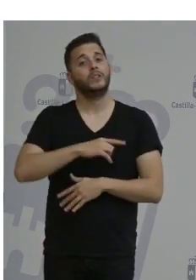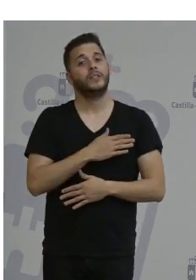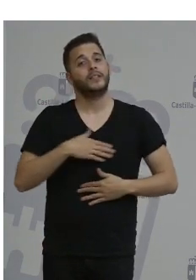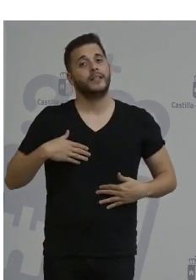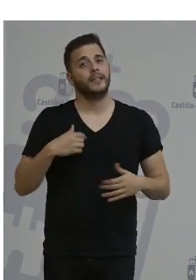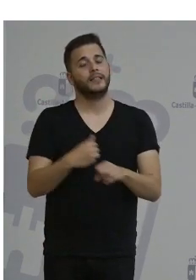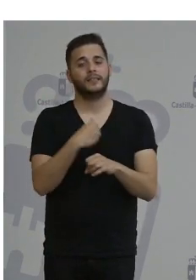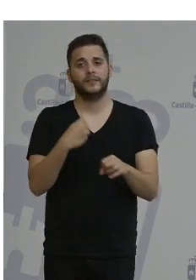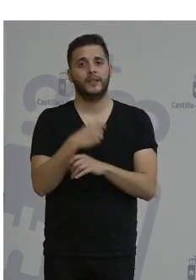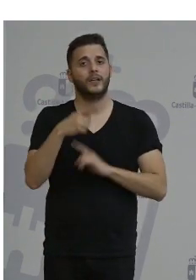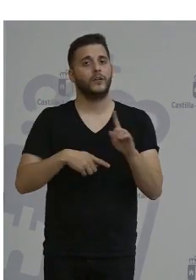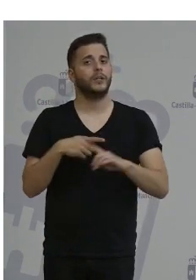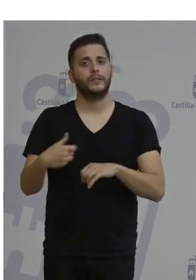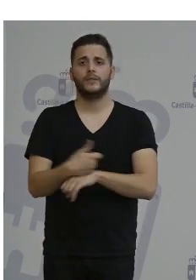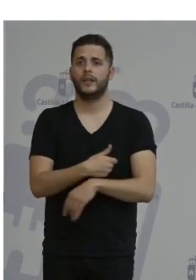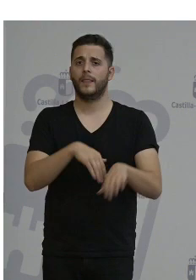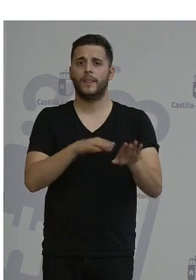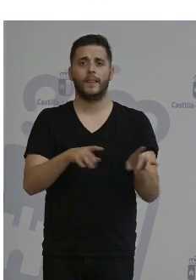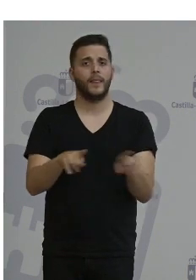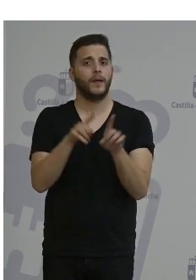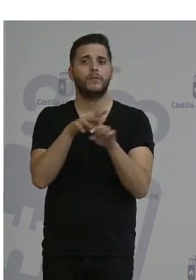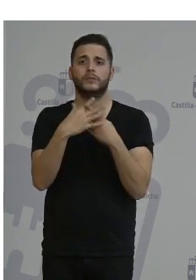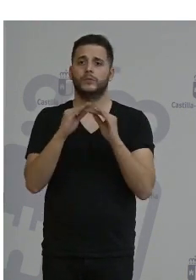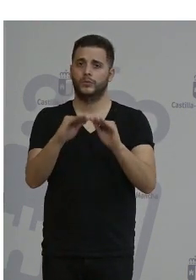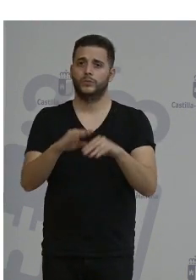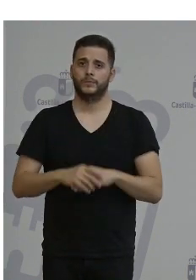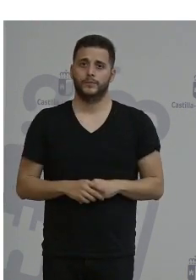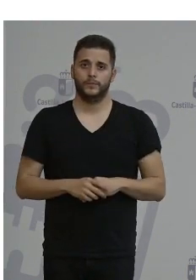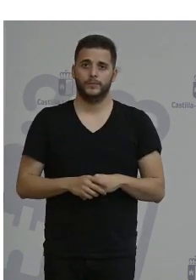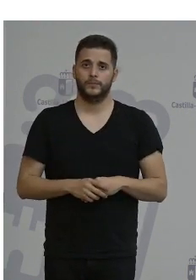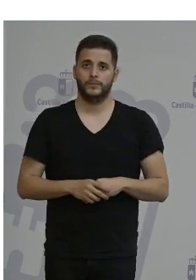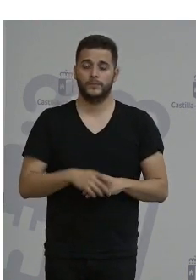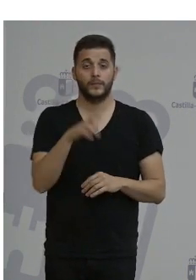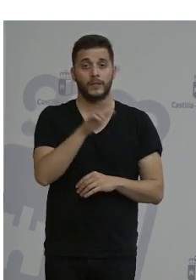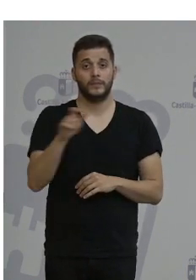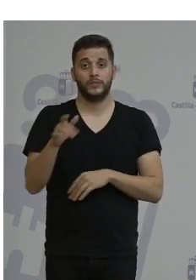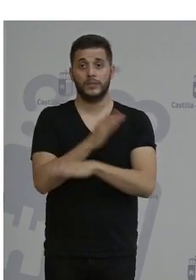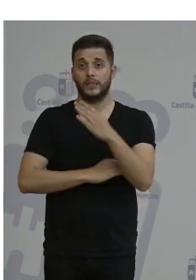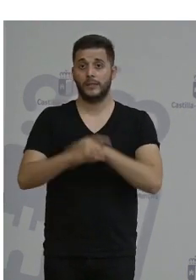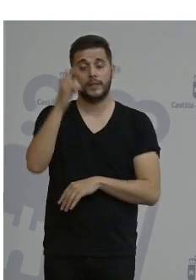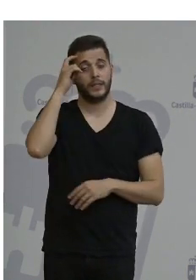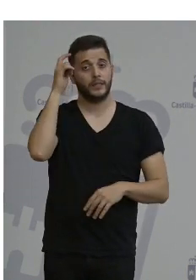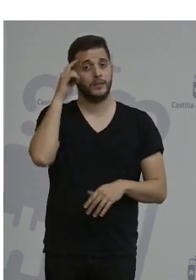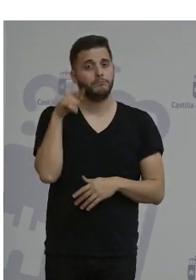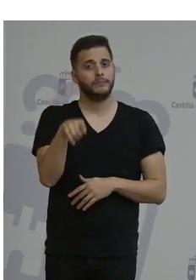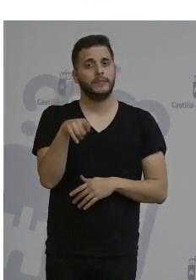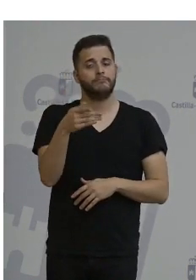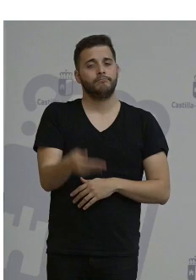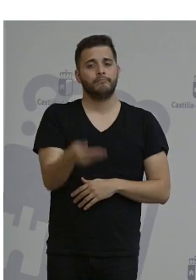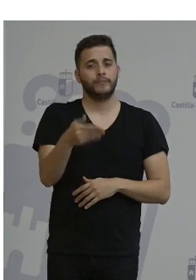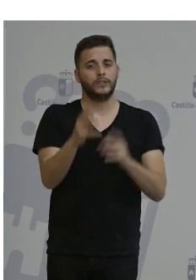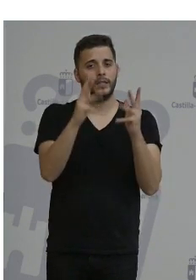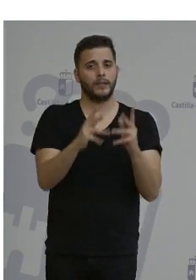para los ciudadanos, sea cual sea su situación. Las personas con discapacidad intelectual son importantes para la